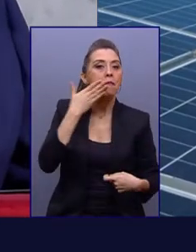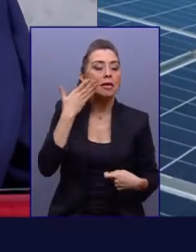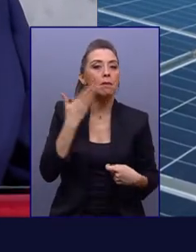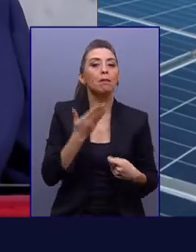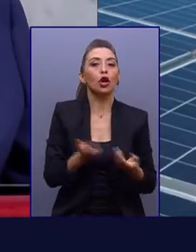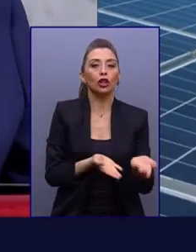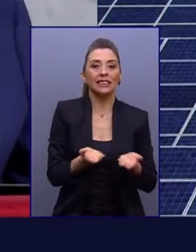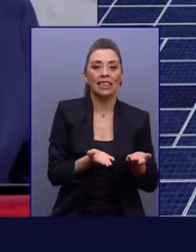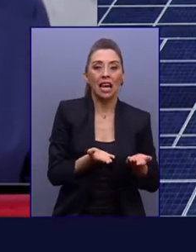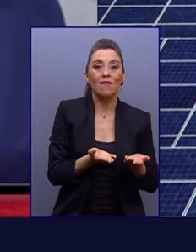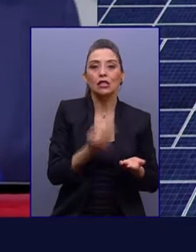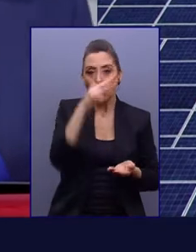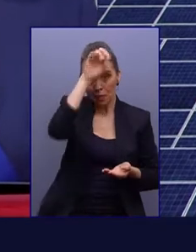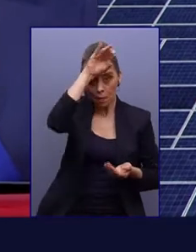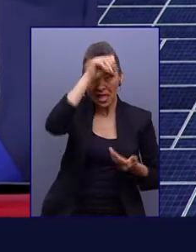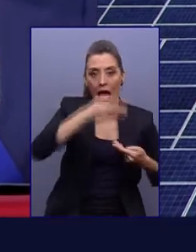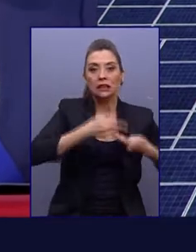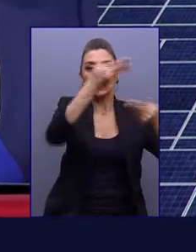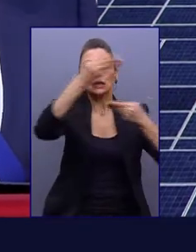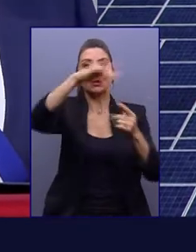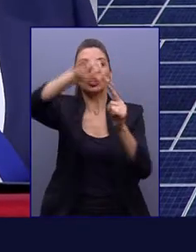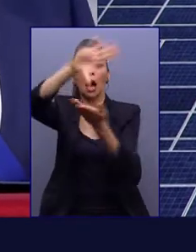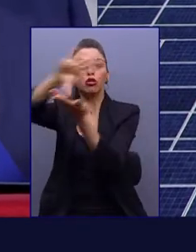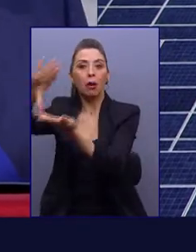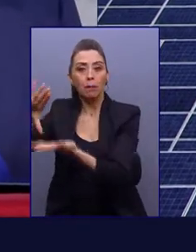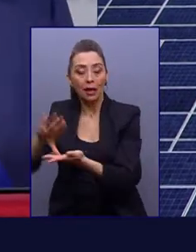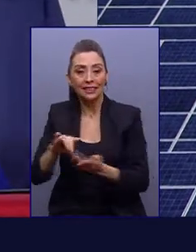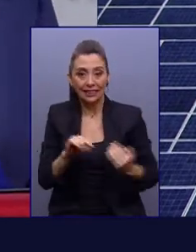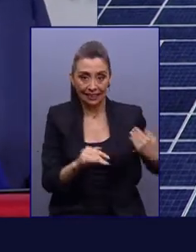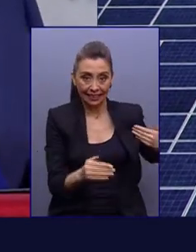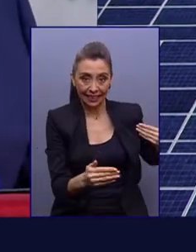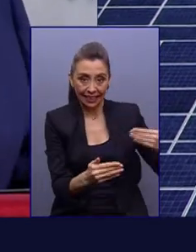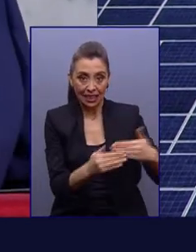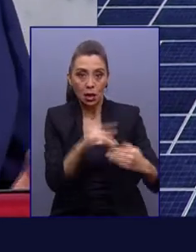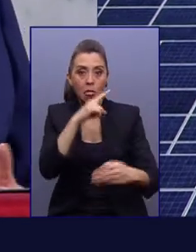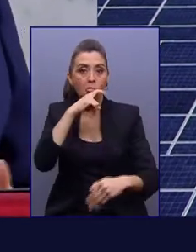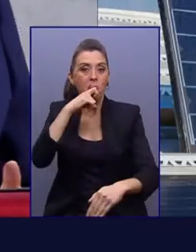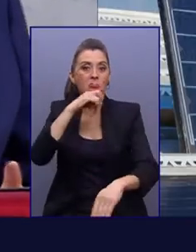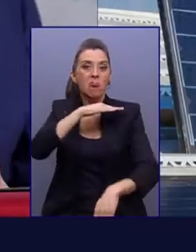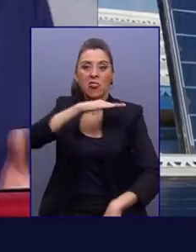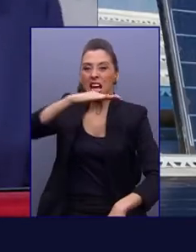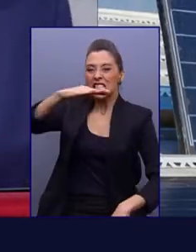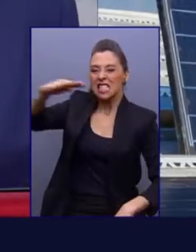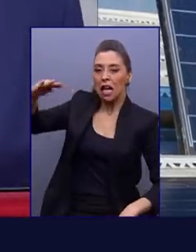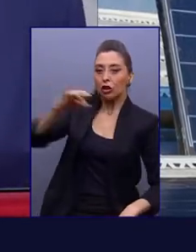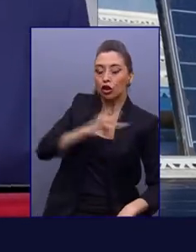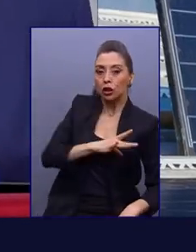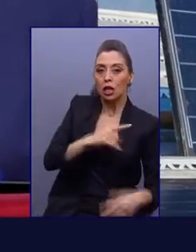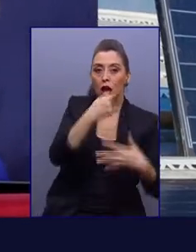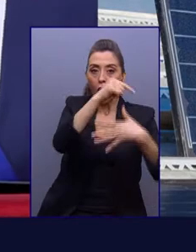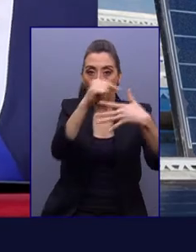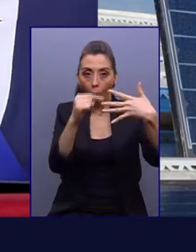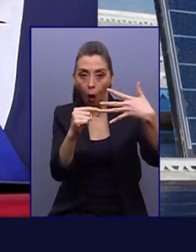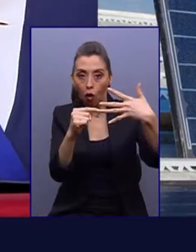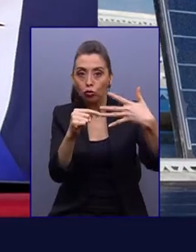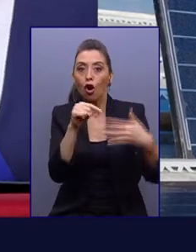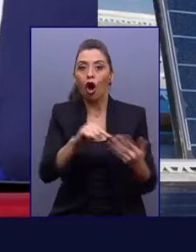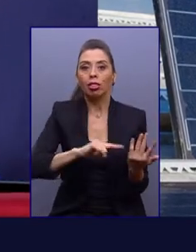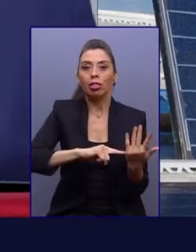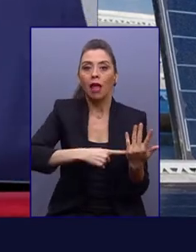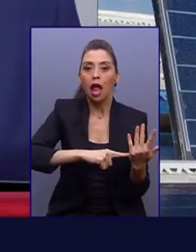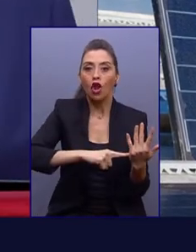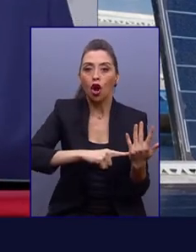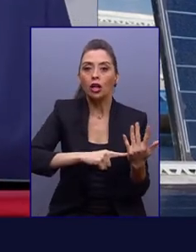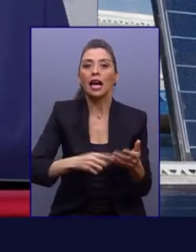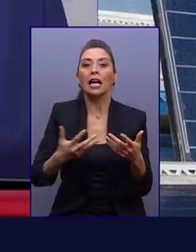de servicios avanzados en minería. Si seguimos en esta senda, desde el desierto chileno podrán salir diversos componentes tecnológicos para